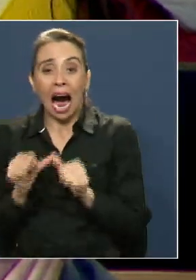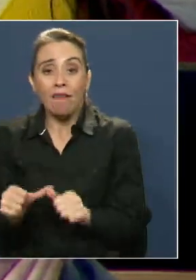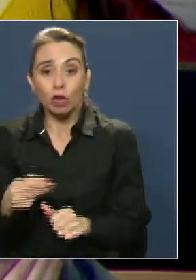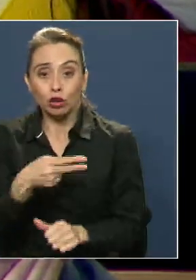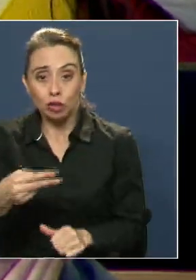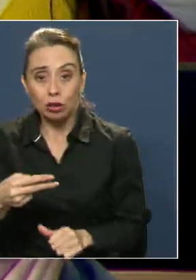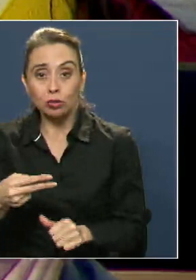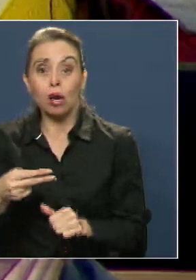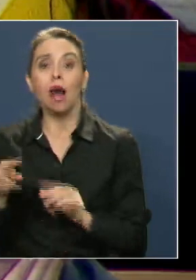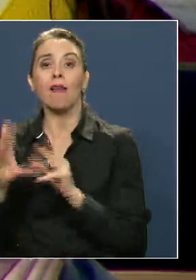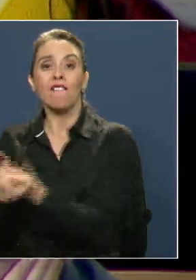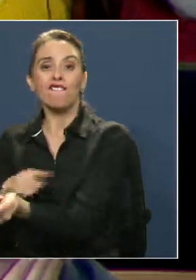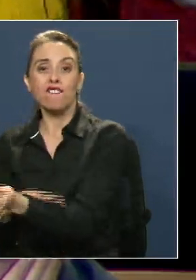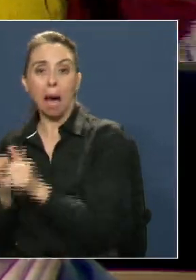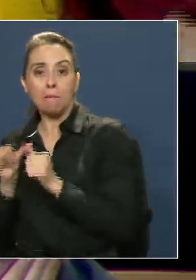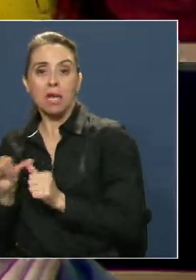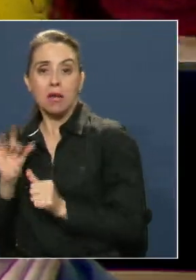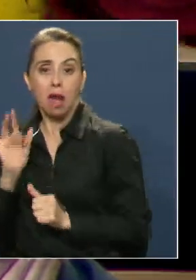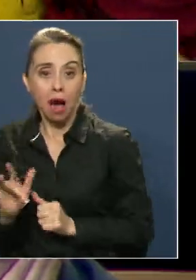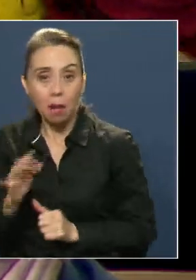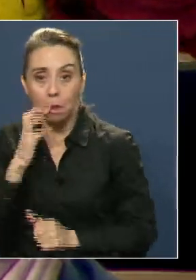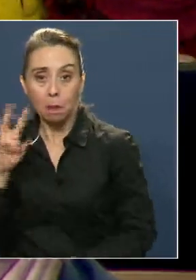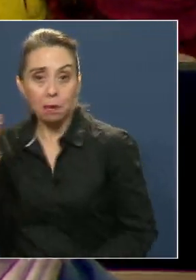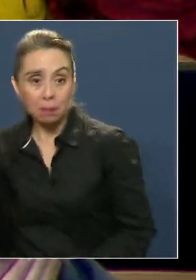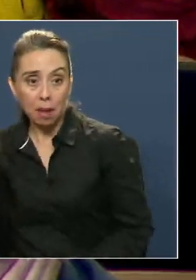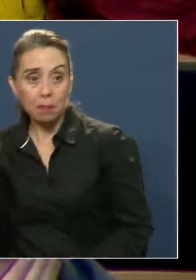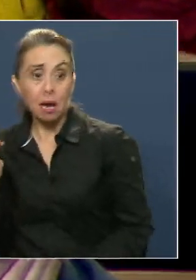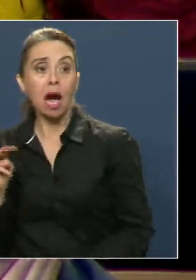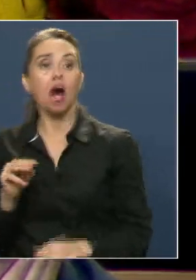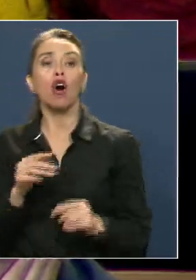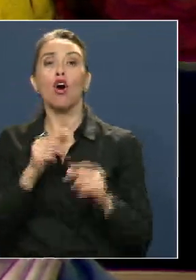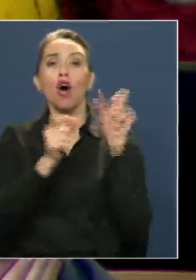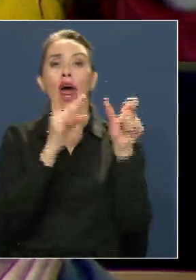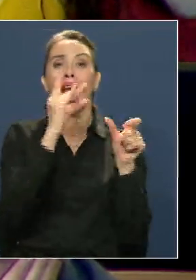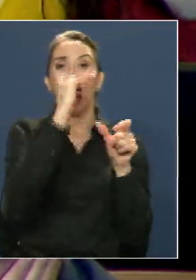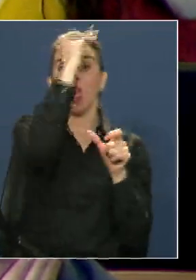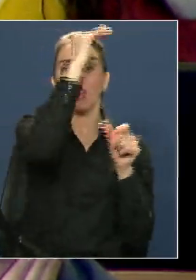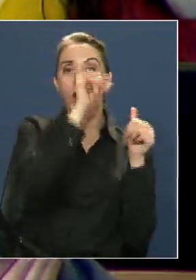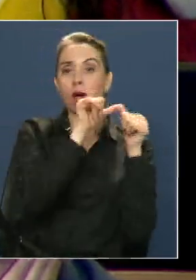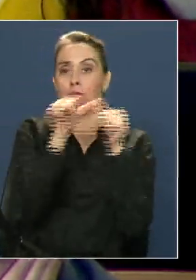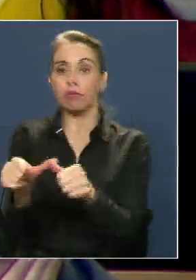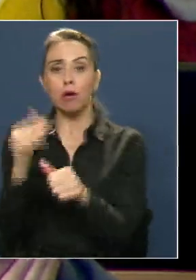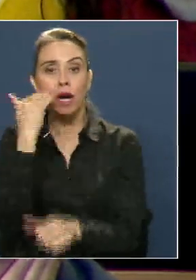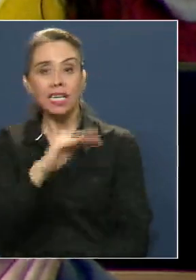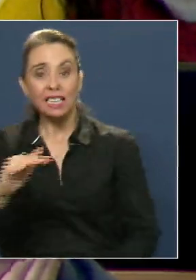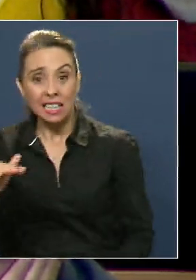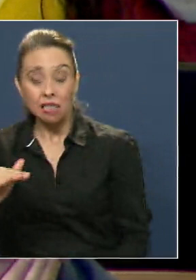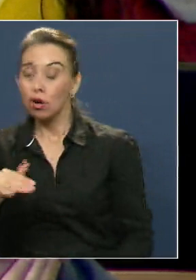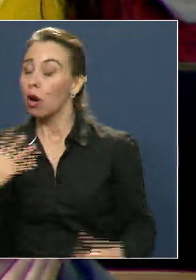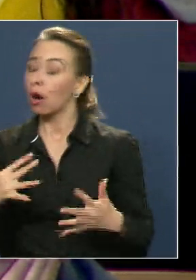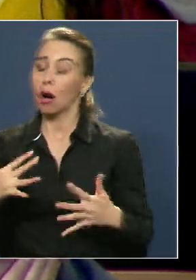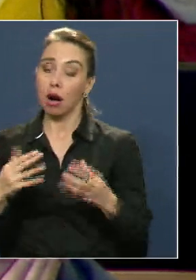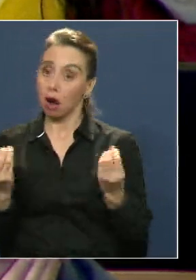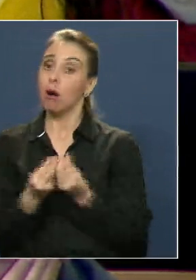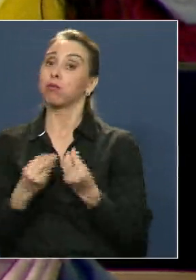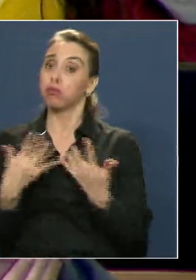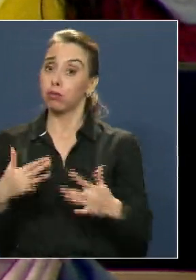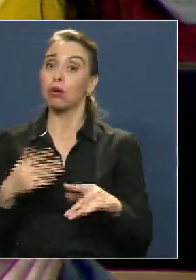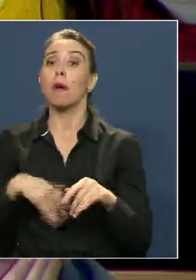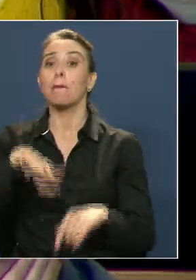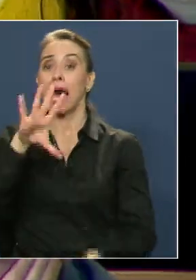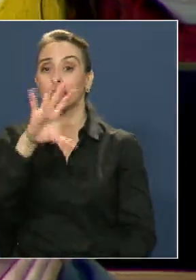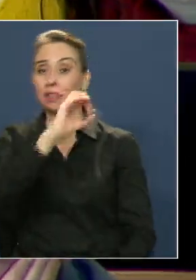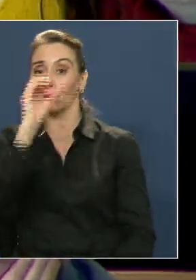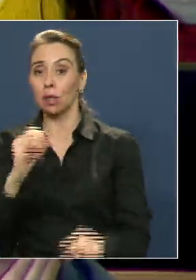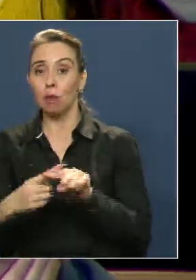el incesto, la pederastia gozan de una grotesca habitualidad. Más de la mitad de los abusos sexuales